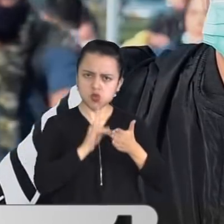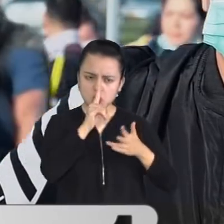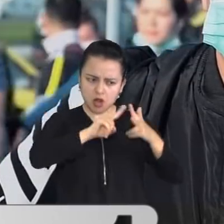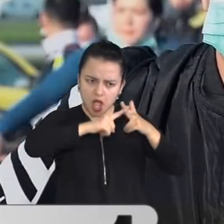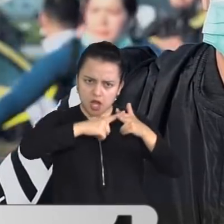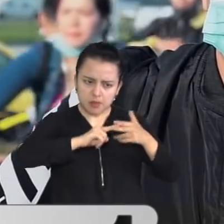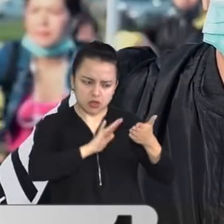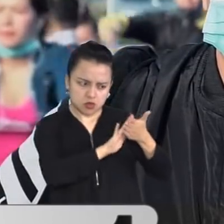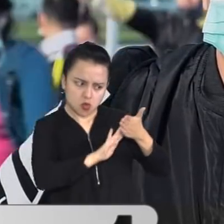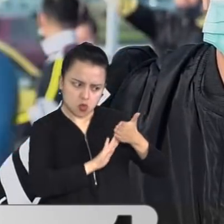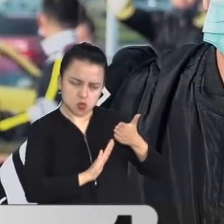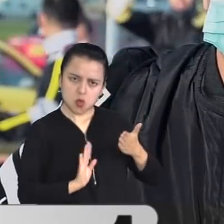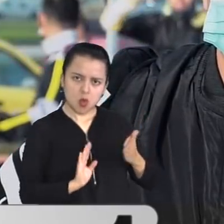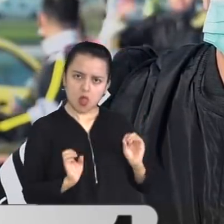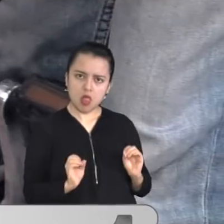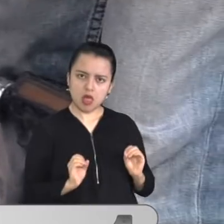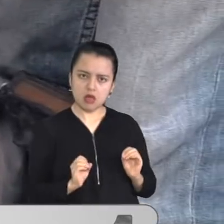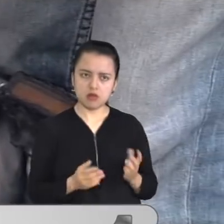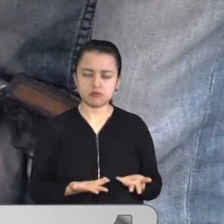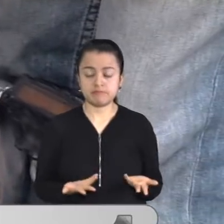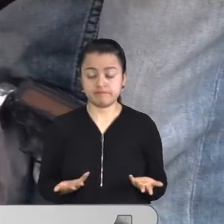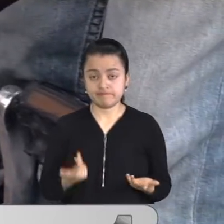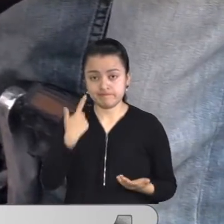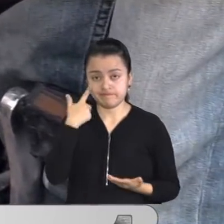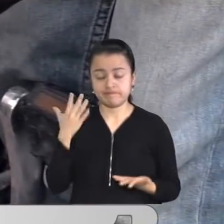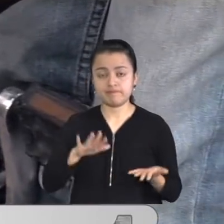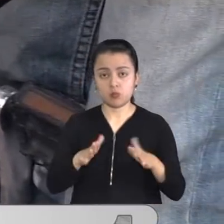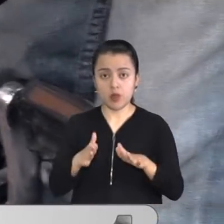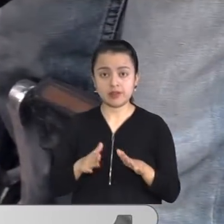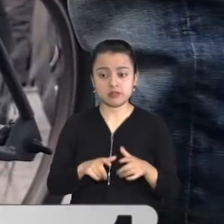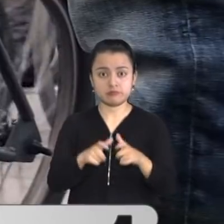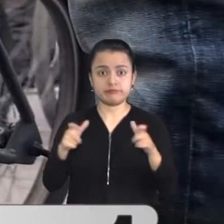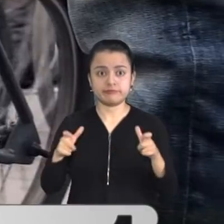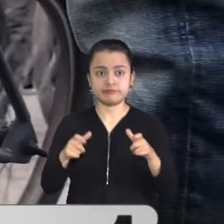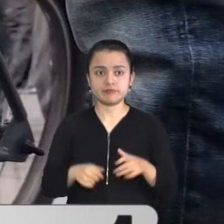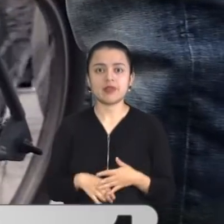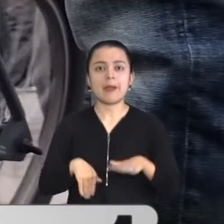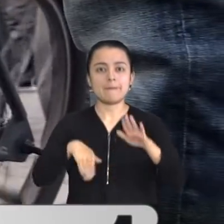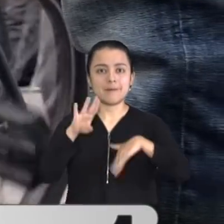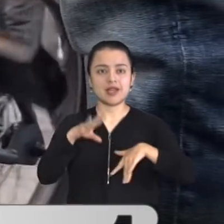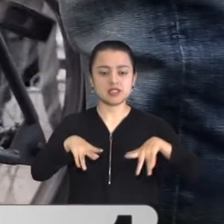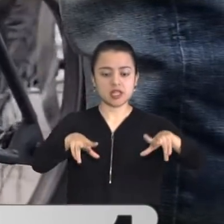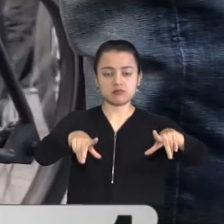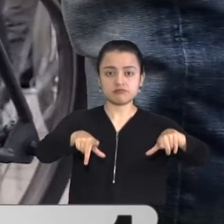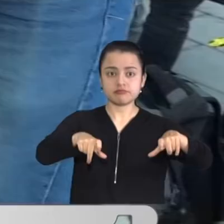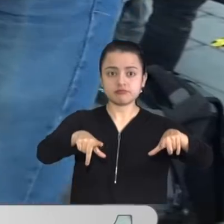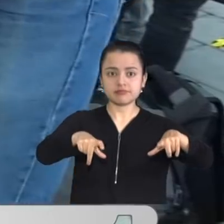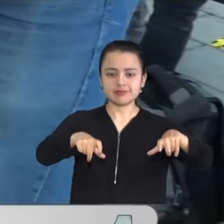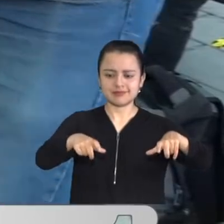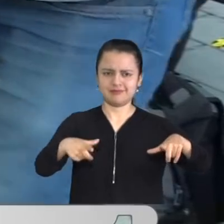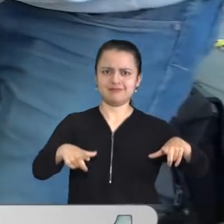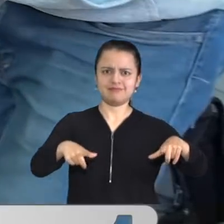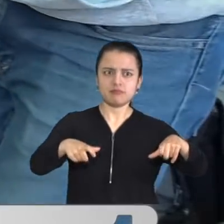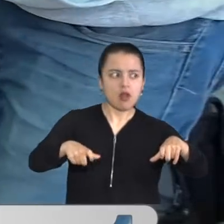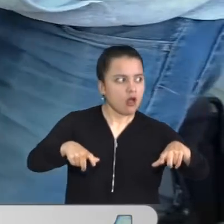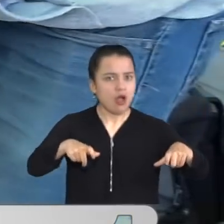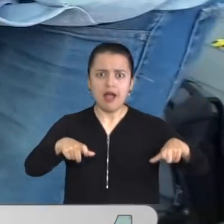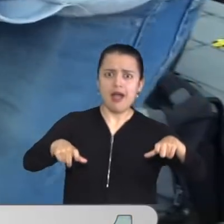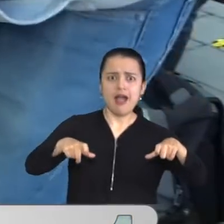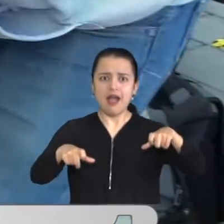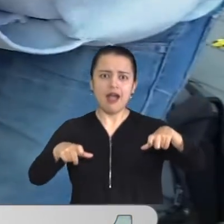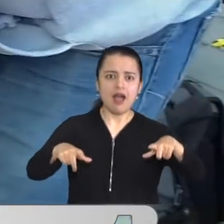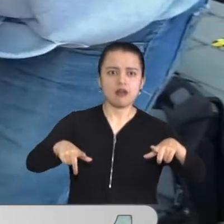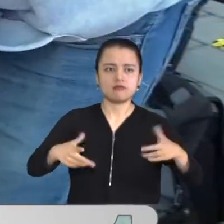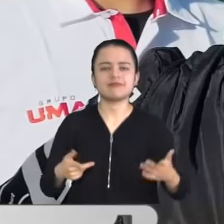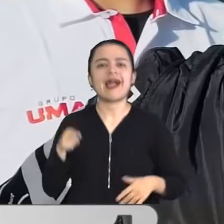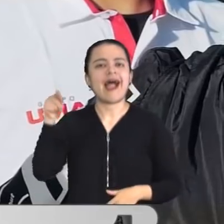ciclistas o biciusuarios en nuestra capital. El no mantenimiento al sistema de frenos en las bicicletas es lo que más causa siniestros viales. Ese es el